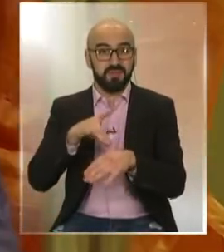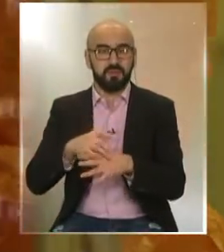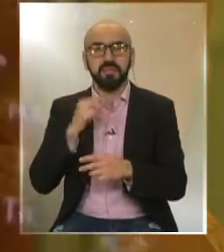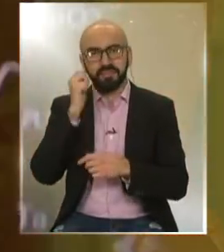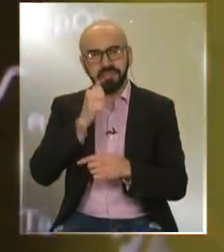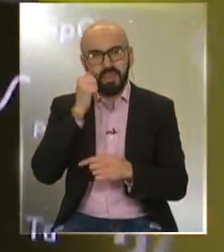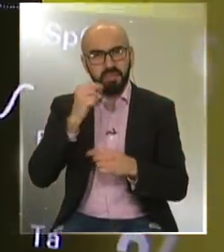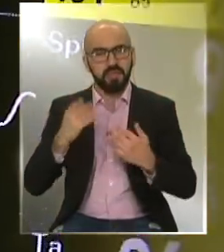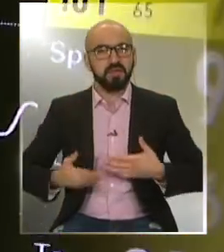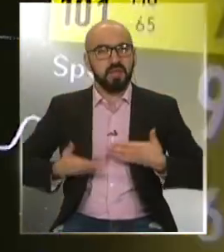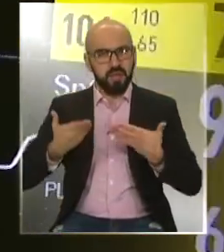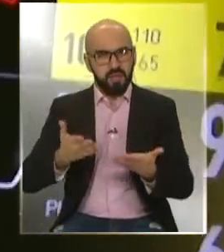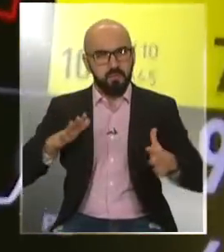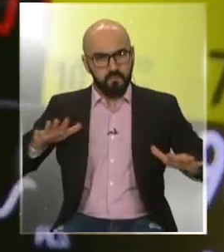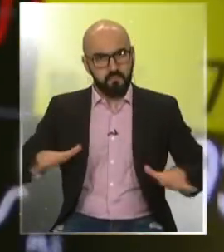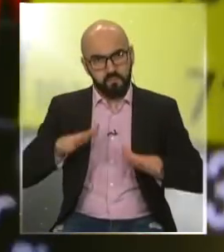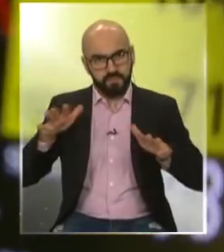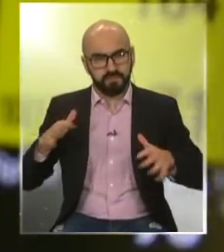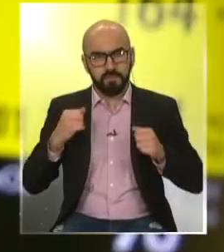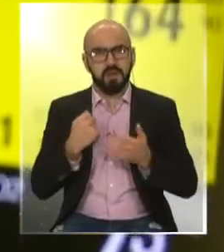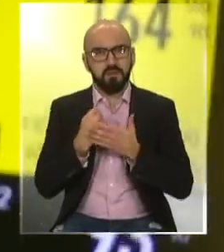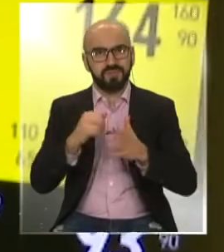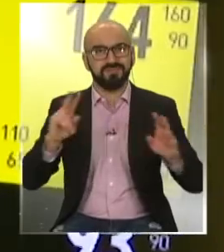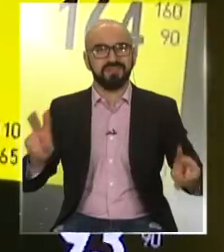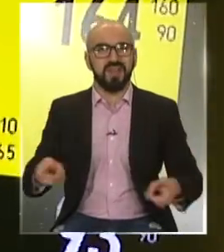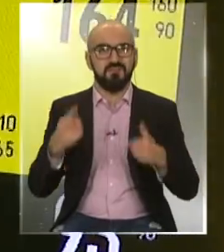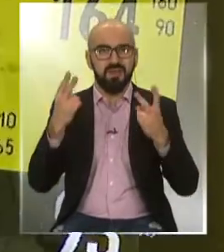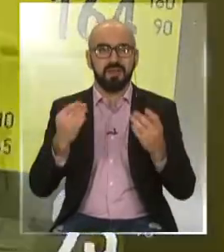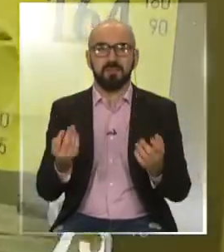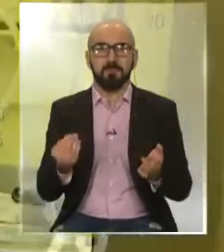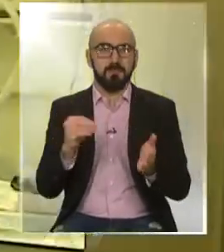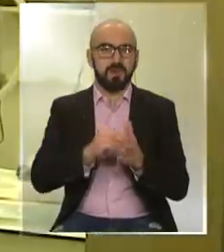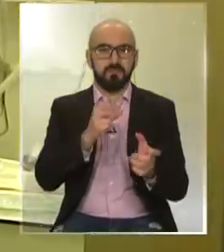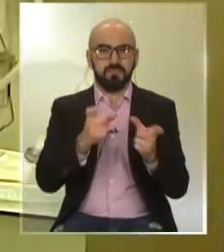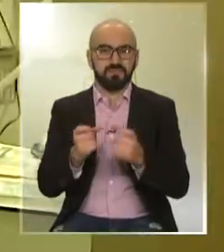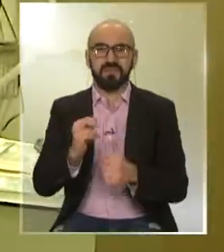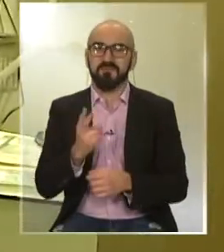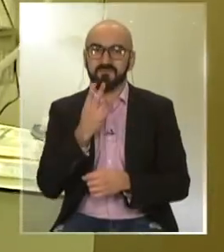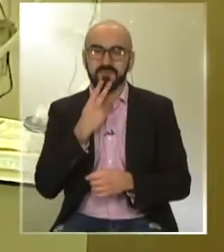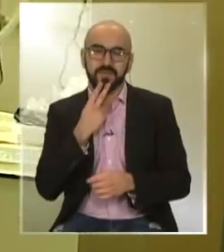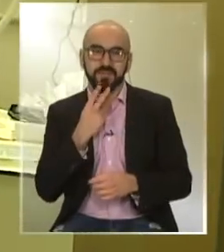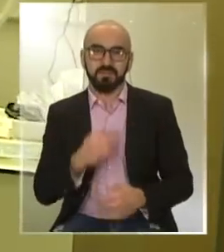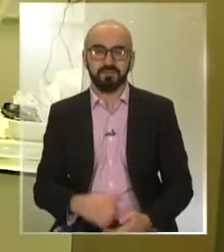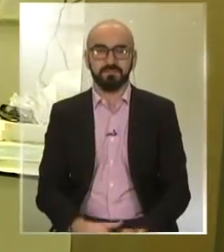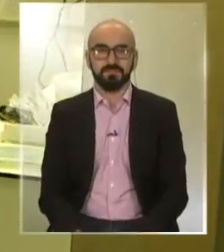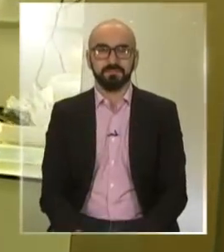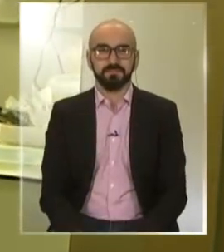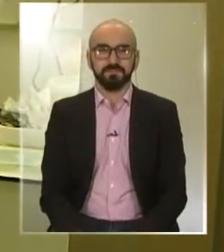entregando su mejor esfuerzo para salvar la mayor cantidad de vidas posibles.